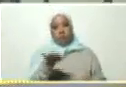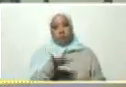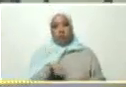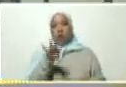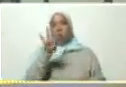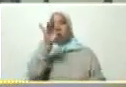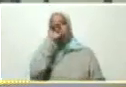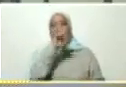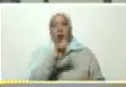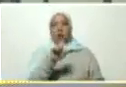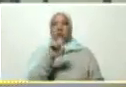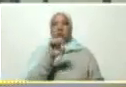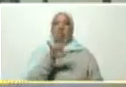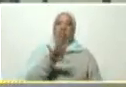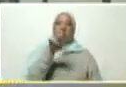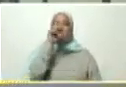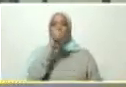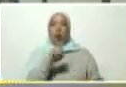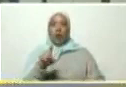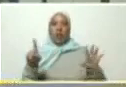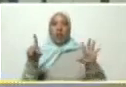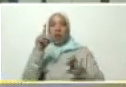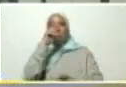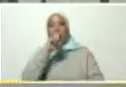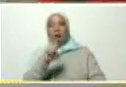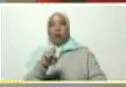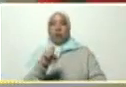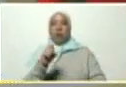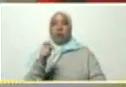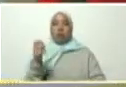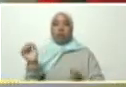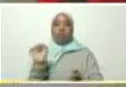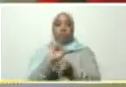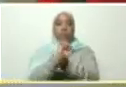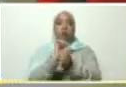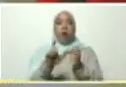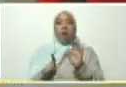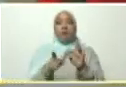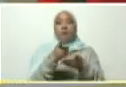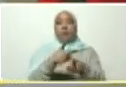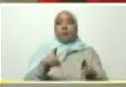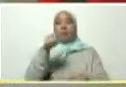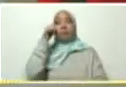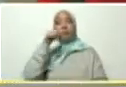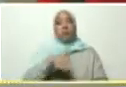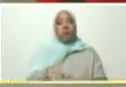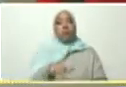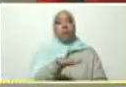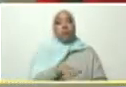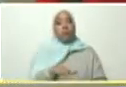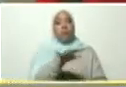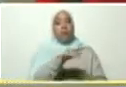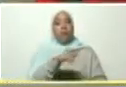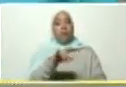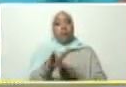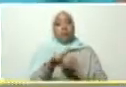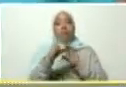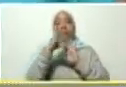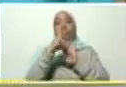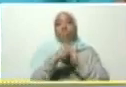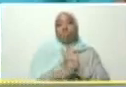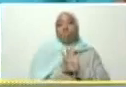cuatro años por cinco años por seis años y utilizan El poder del pueblo para malversarlo